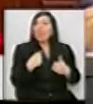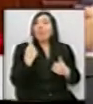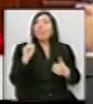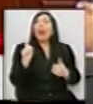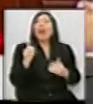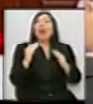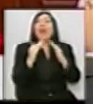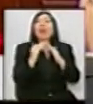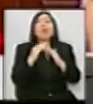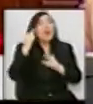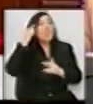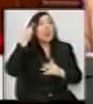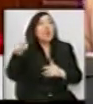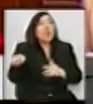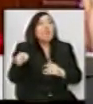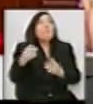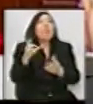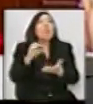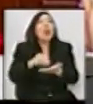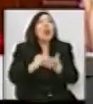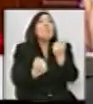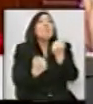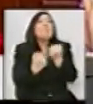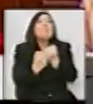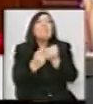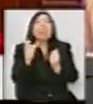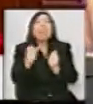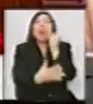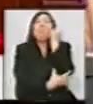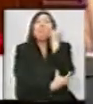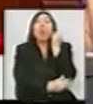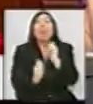estar hechas pensando en viviendas sociales